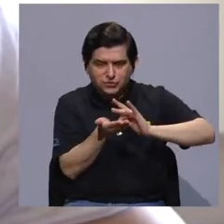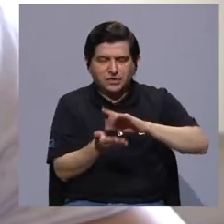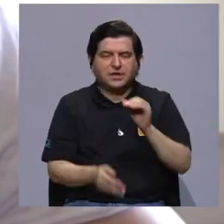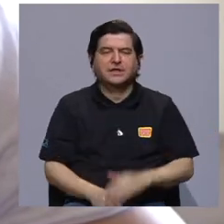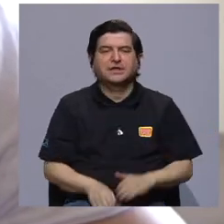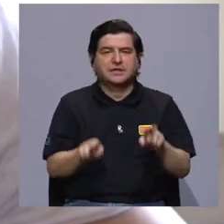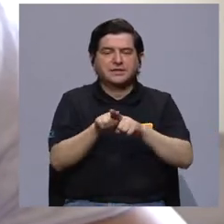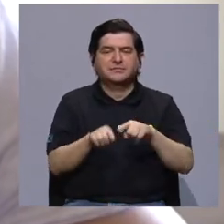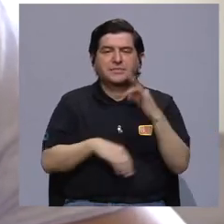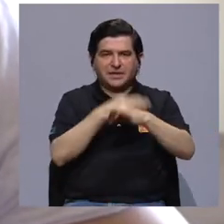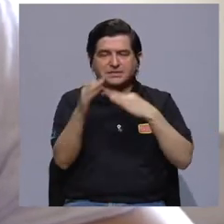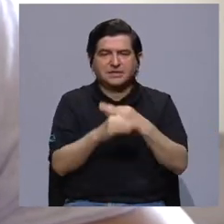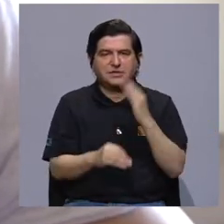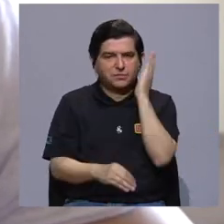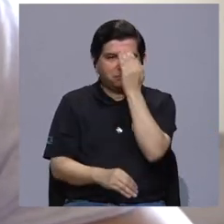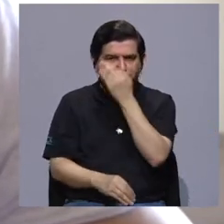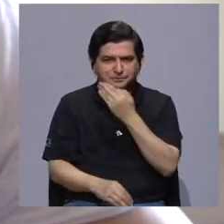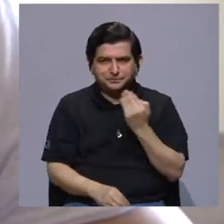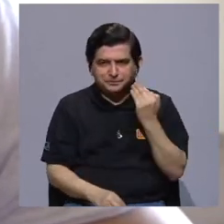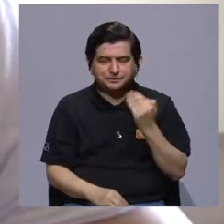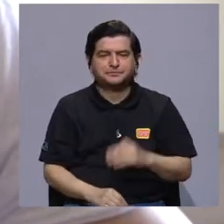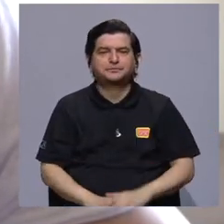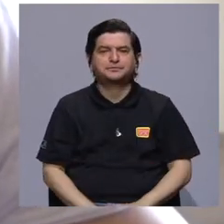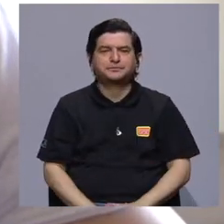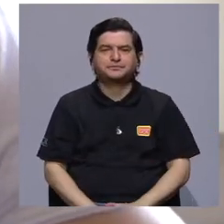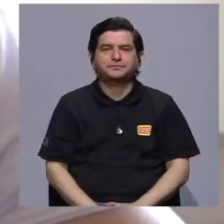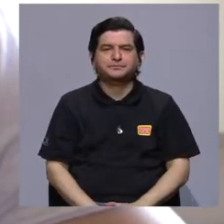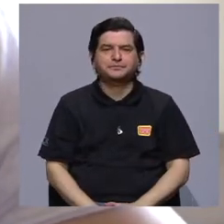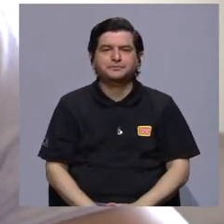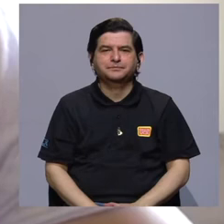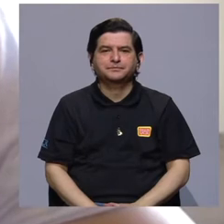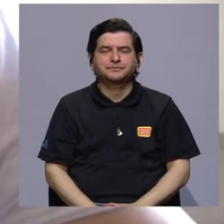farmacéuticos y cosméticos. Así fue como entonces